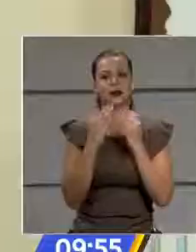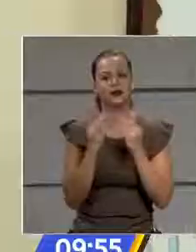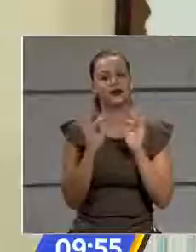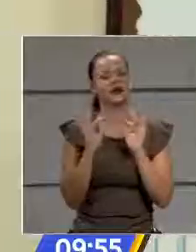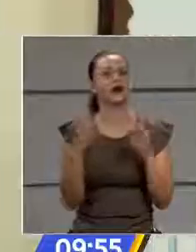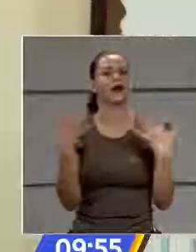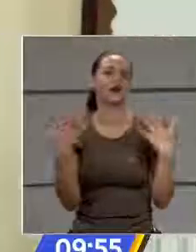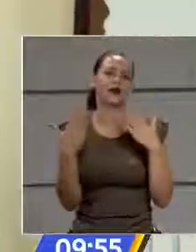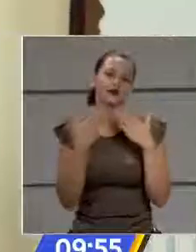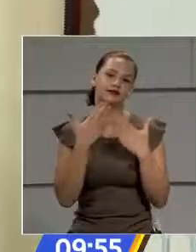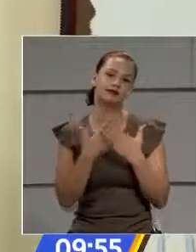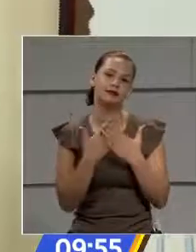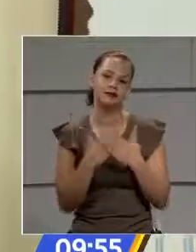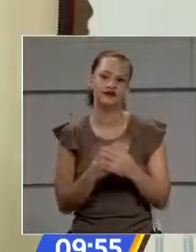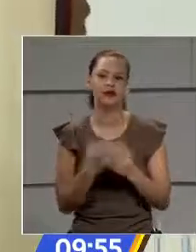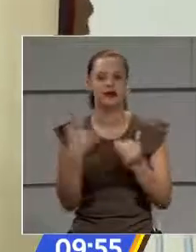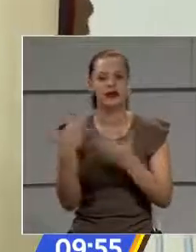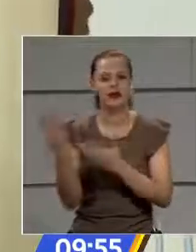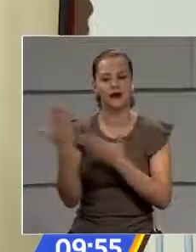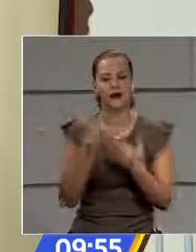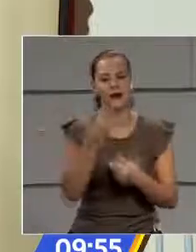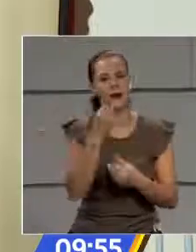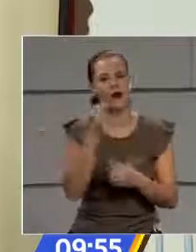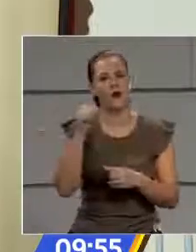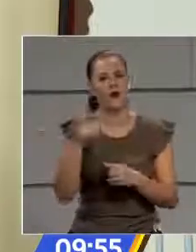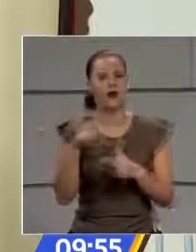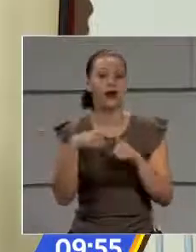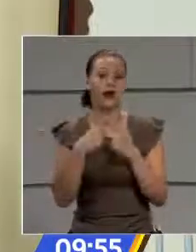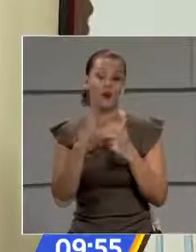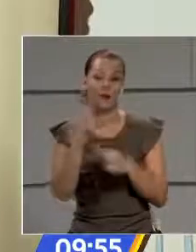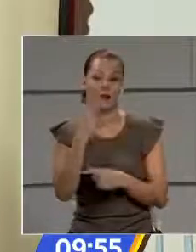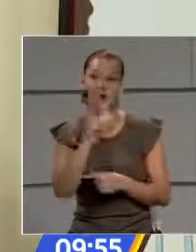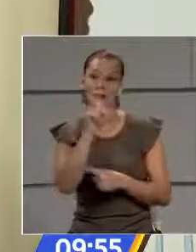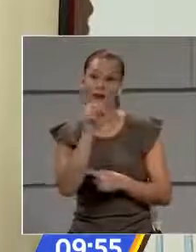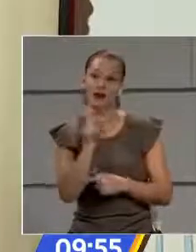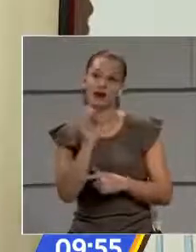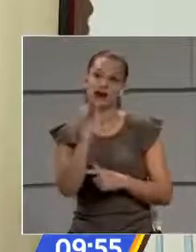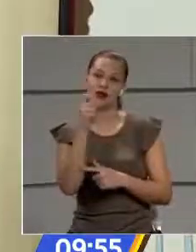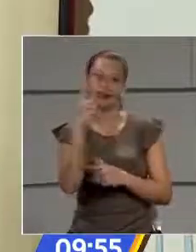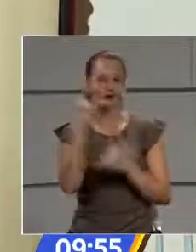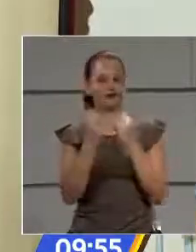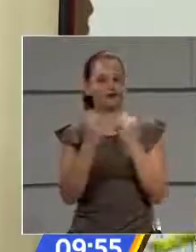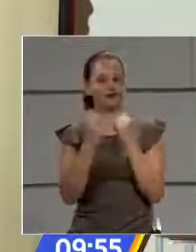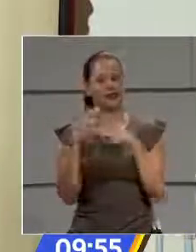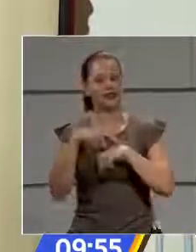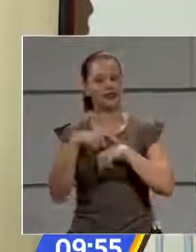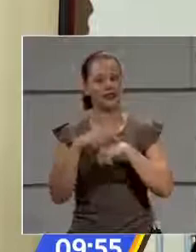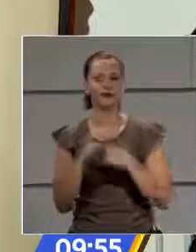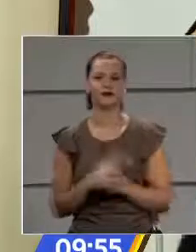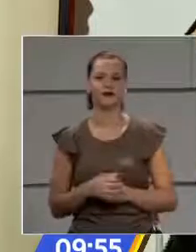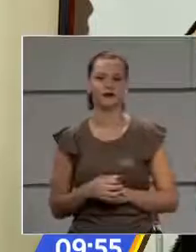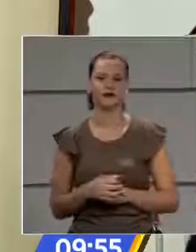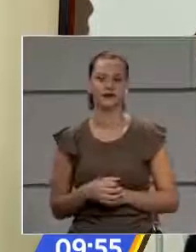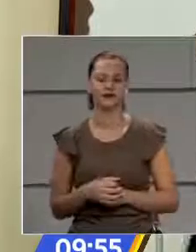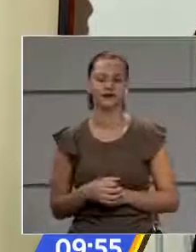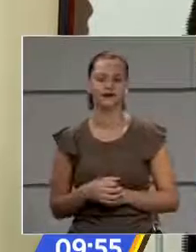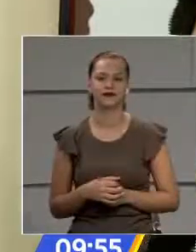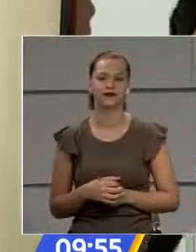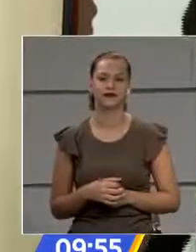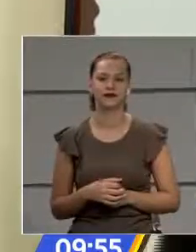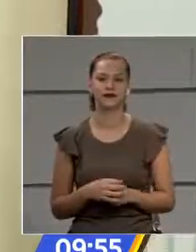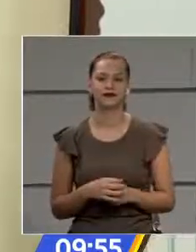dicha. ¿Sí? Qué dicha que me trajeron merienda hoy. Bueno, okay. Vamos con las preguntas. Sí, porque se nos va acabando sí, el tiempo. Vamos acá caminando, está. Muy bien. Vamos a